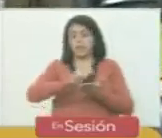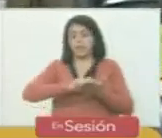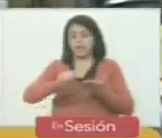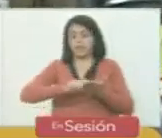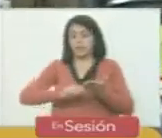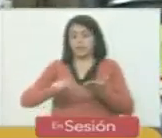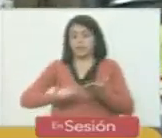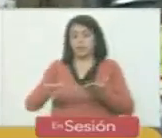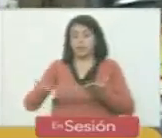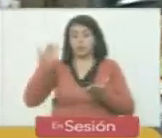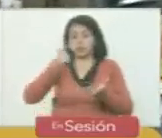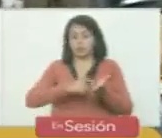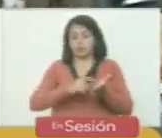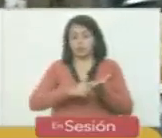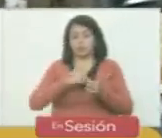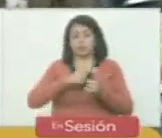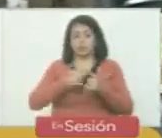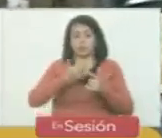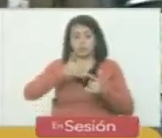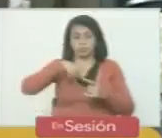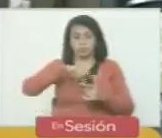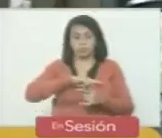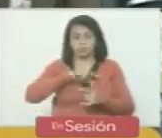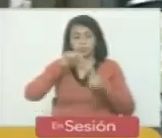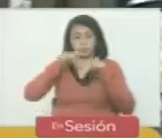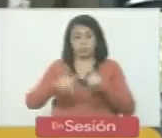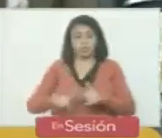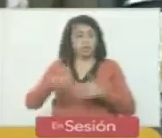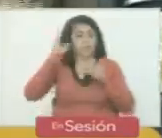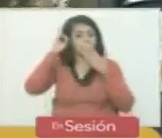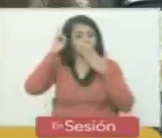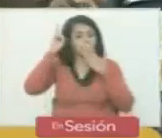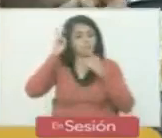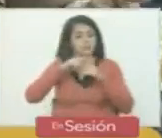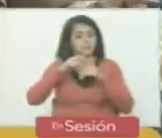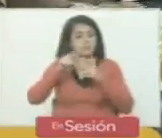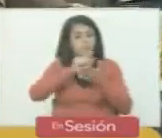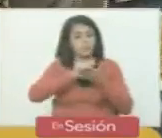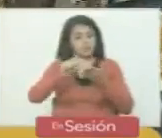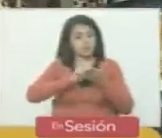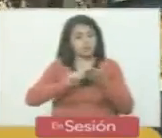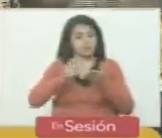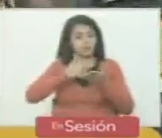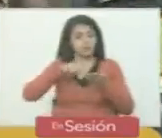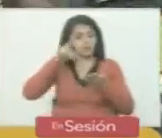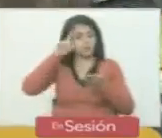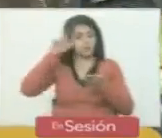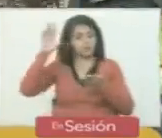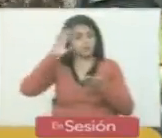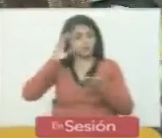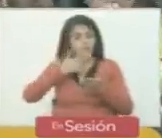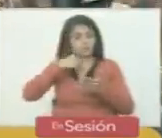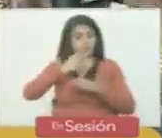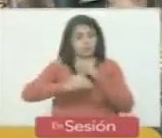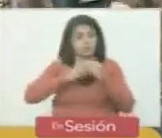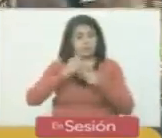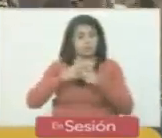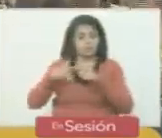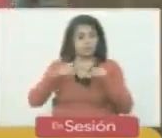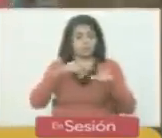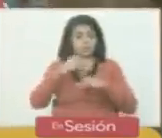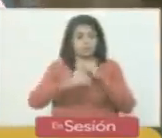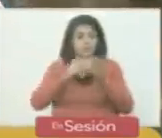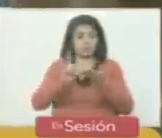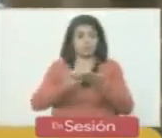es lo que vale. Y por eso nosotros estamos aquí los indígenas, para escribir nuestros sueños, nuestros anhelos, para